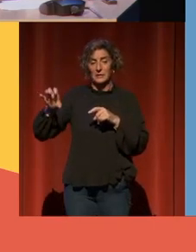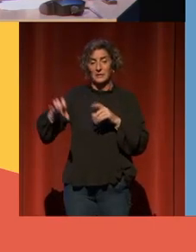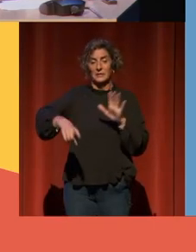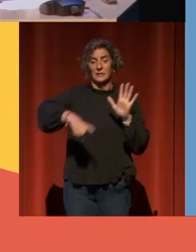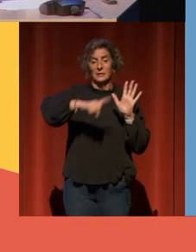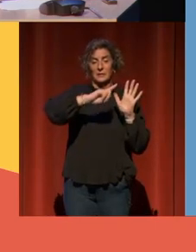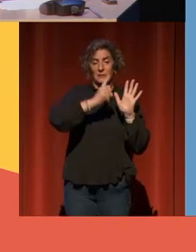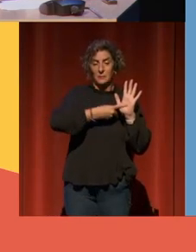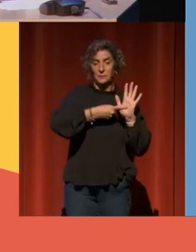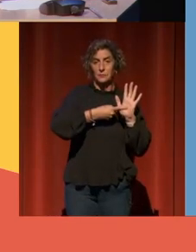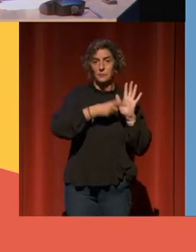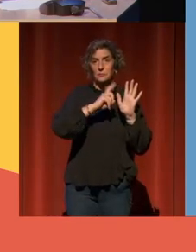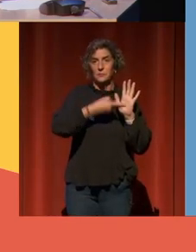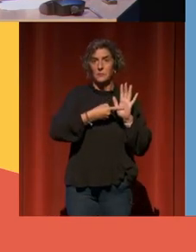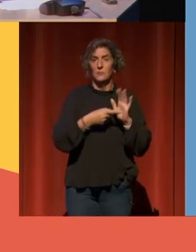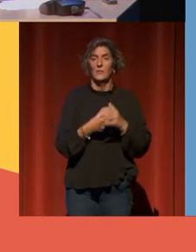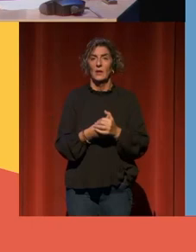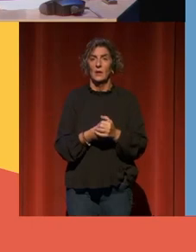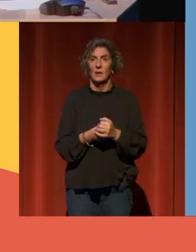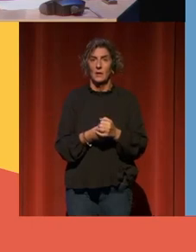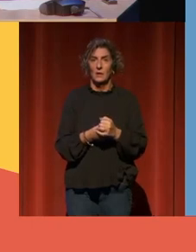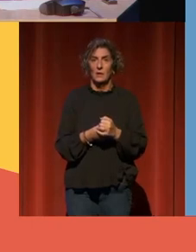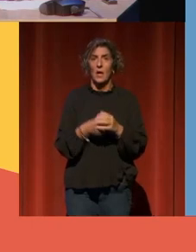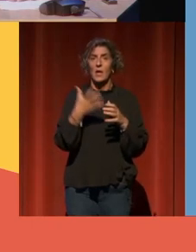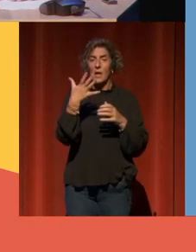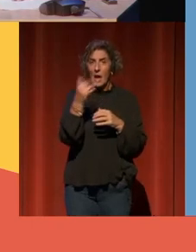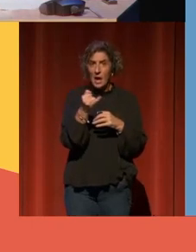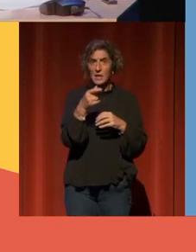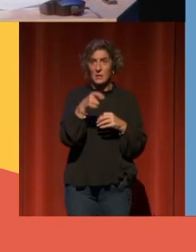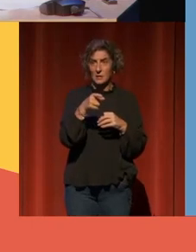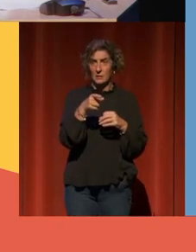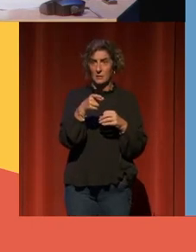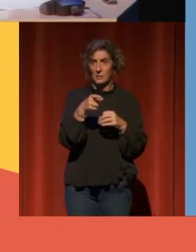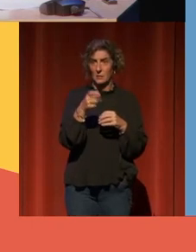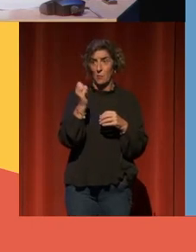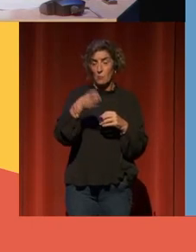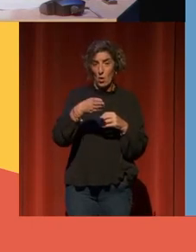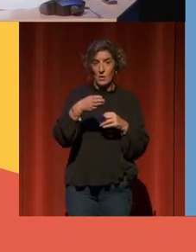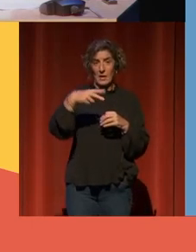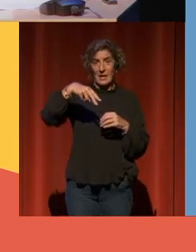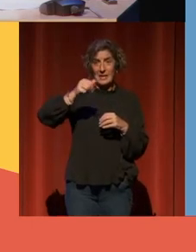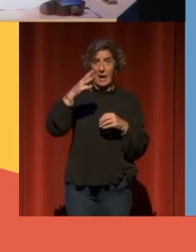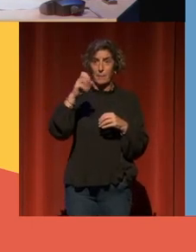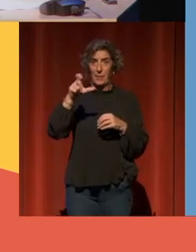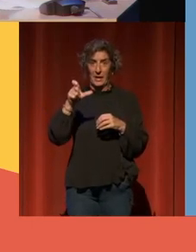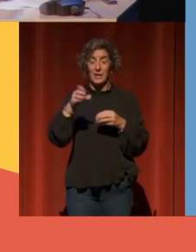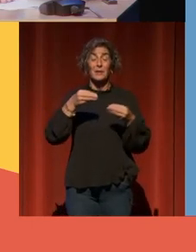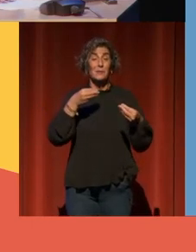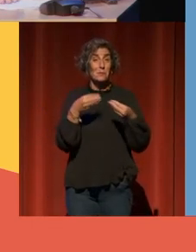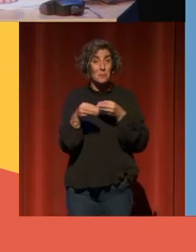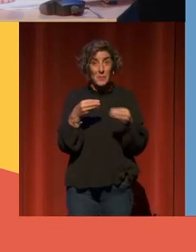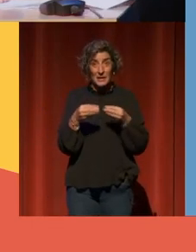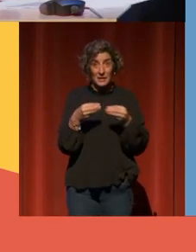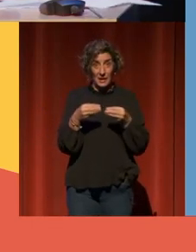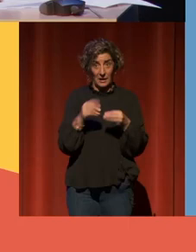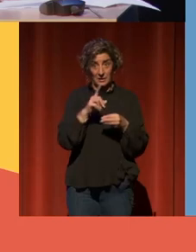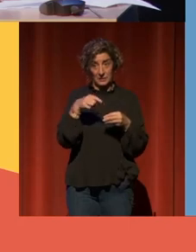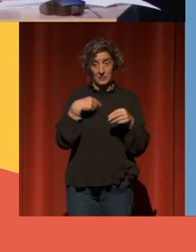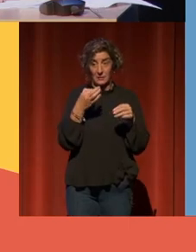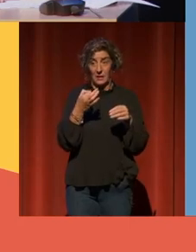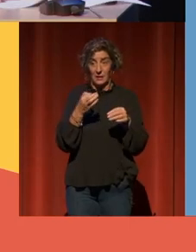estrategias informes hay un blog naple también y los materiales que utilizamos para